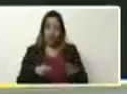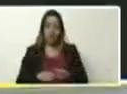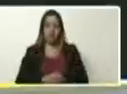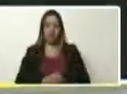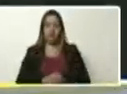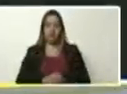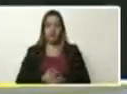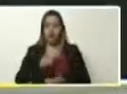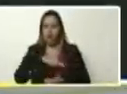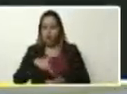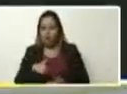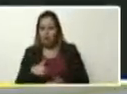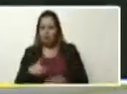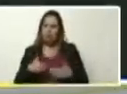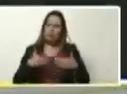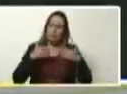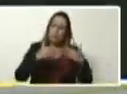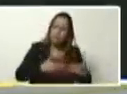que vamos remando